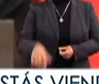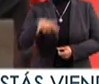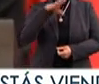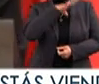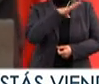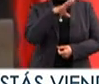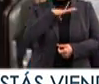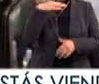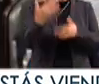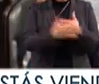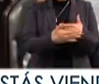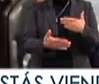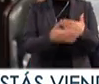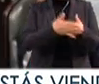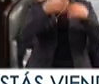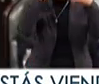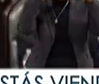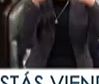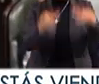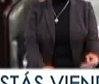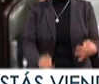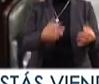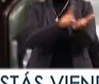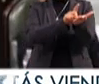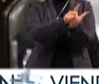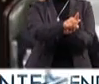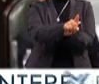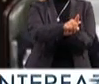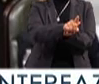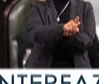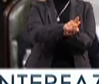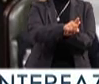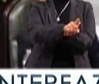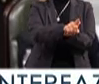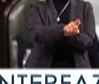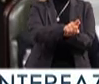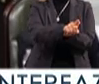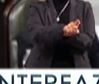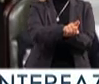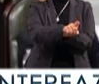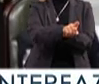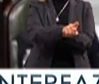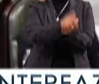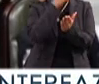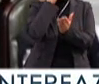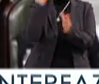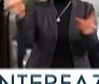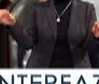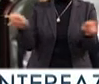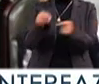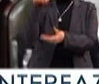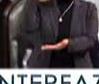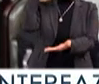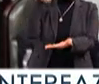auténtico Estado de Derecho, tal como lo resume